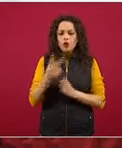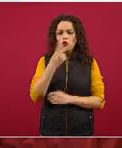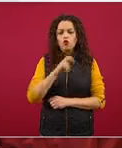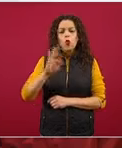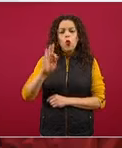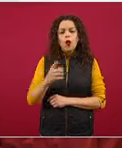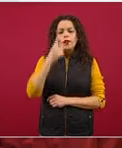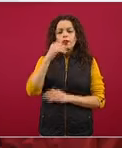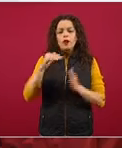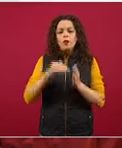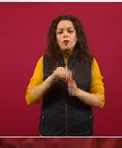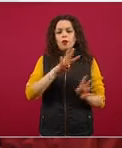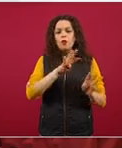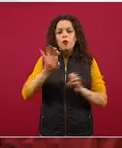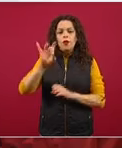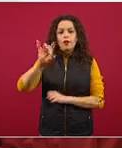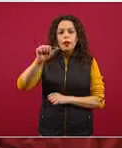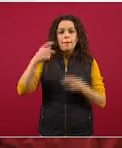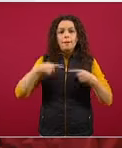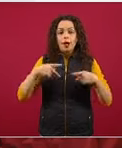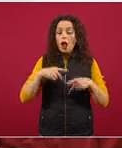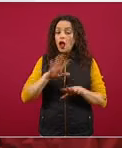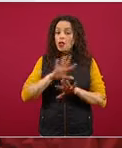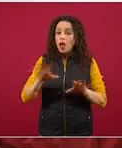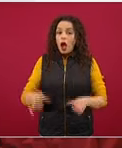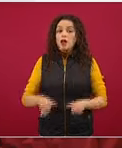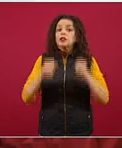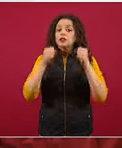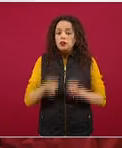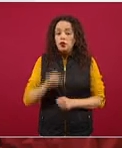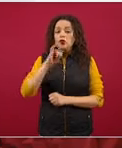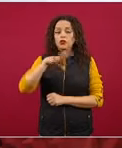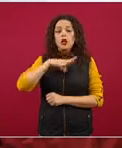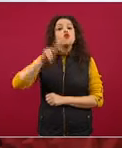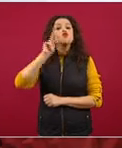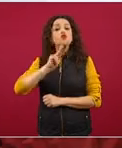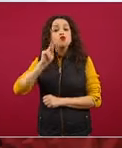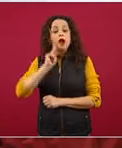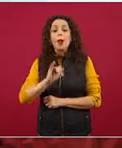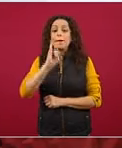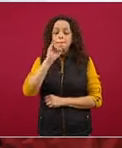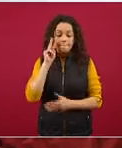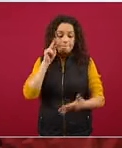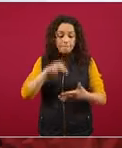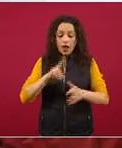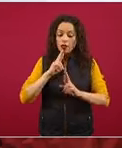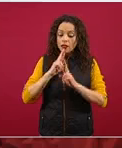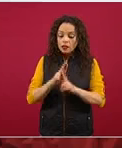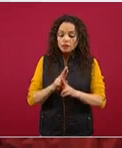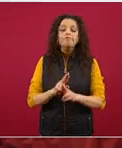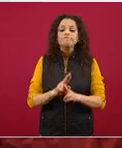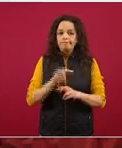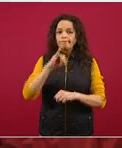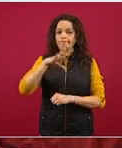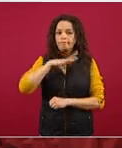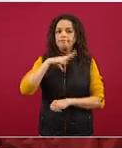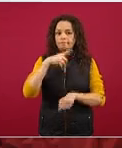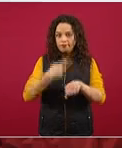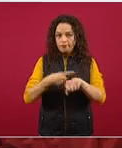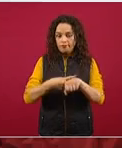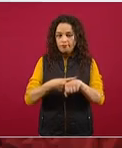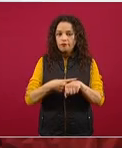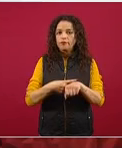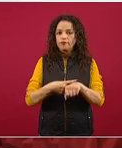1.241.413 personas han sido confirmadas con una prueba positiva al virus SARS-CoV-2, ya sea con la PCR, que